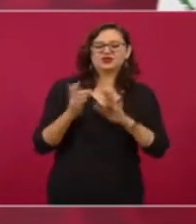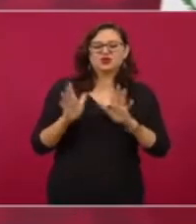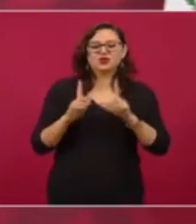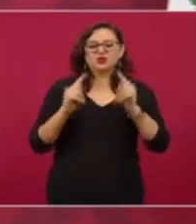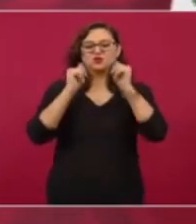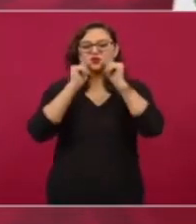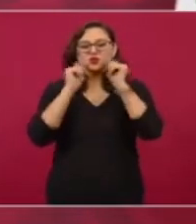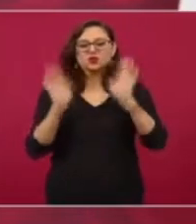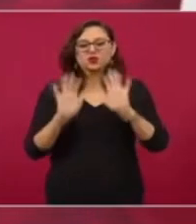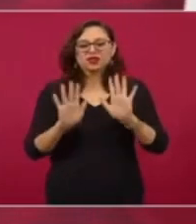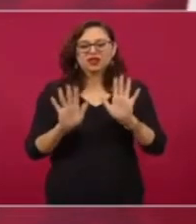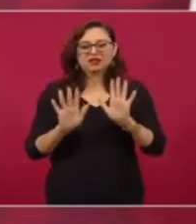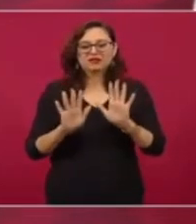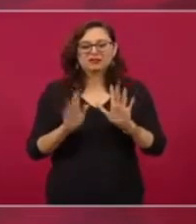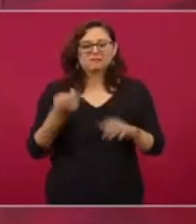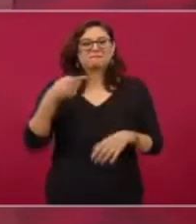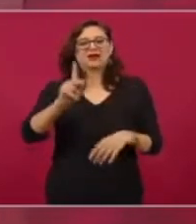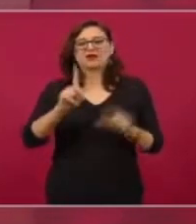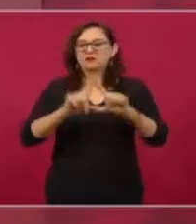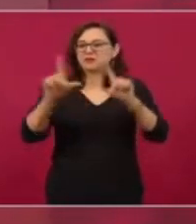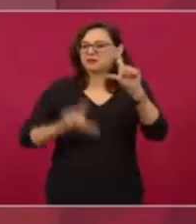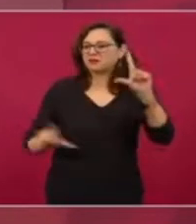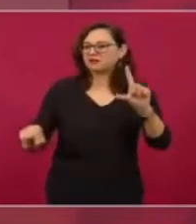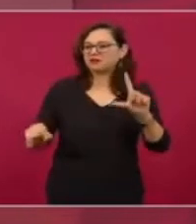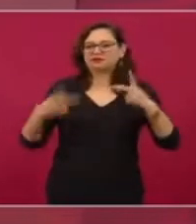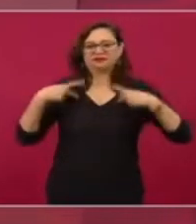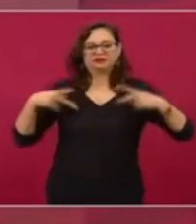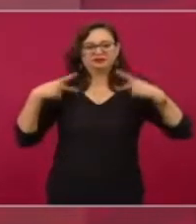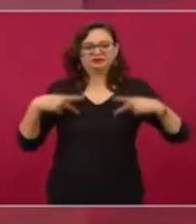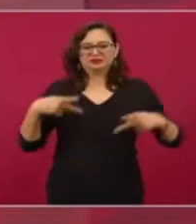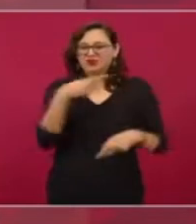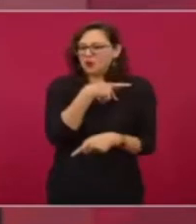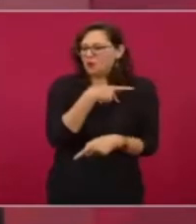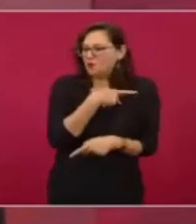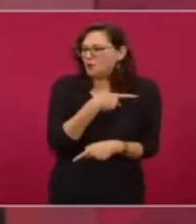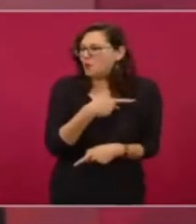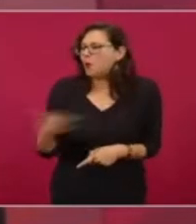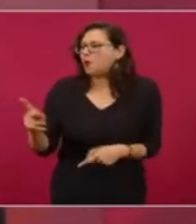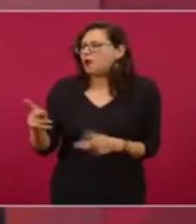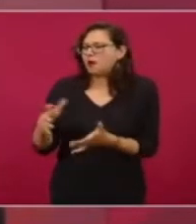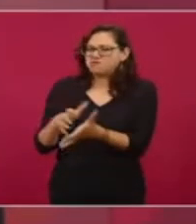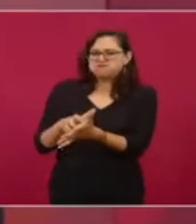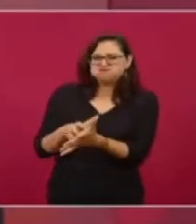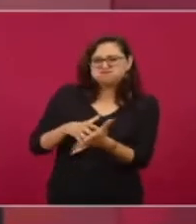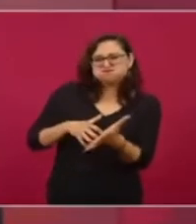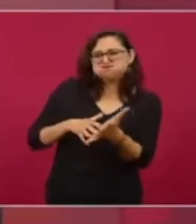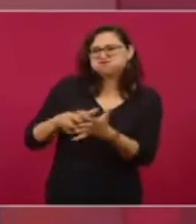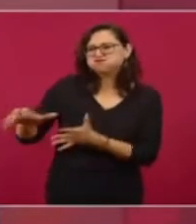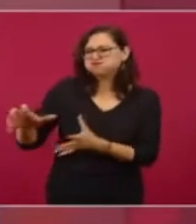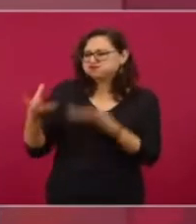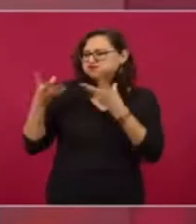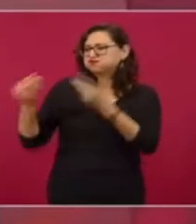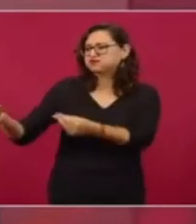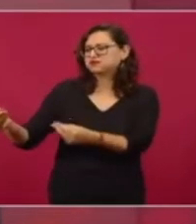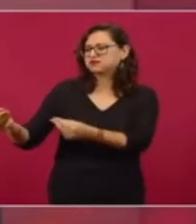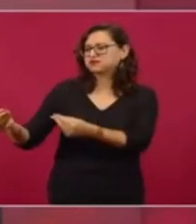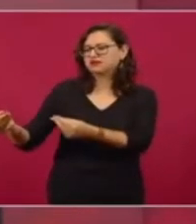pobreza con tanta desigualdad no pueden haber sueldos